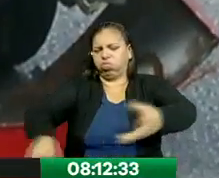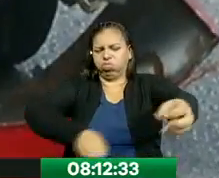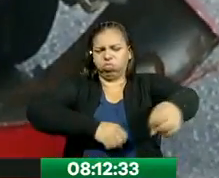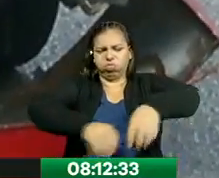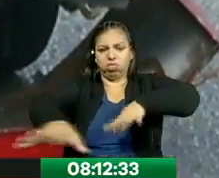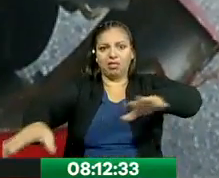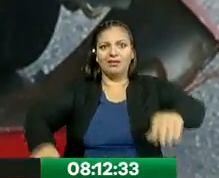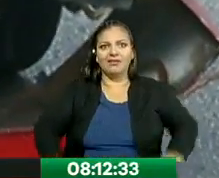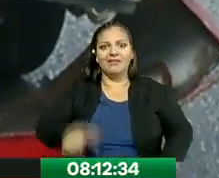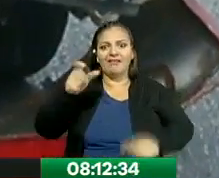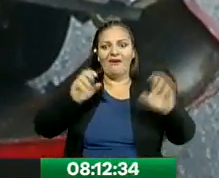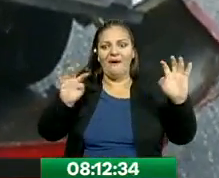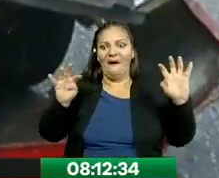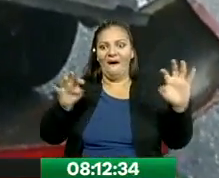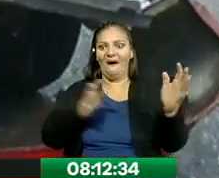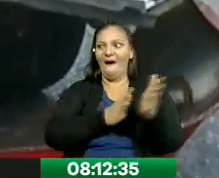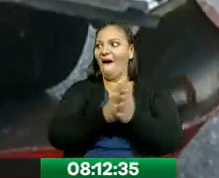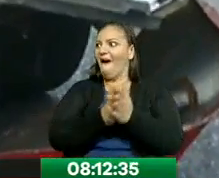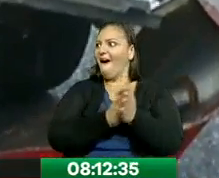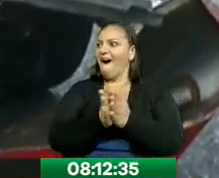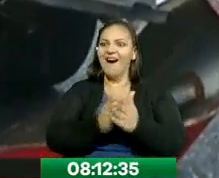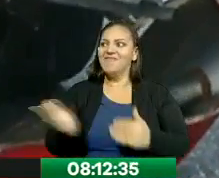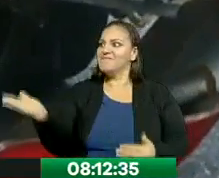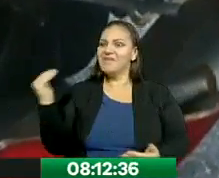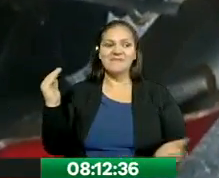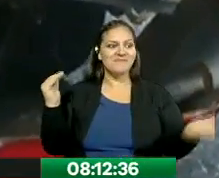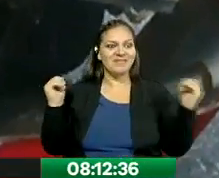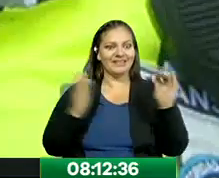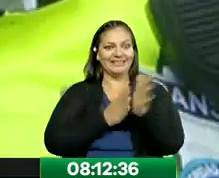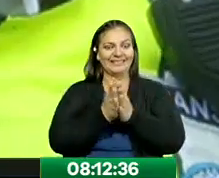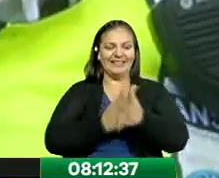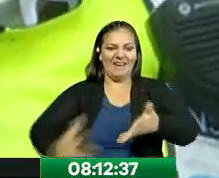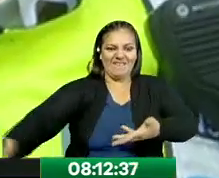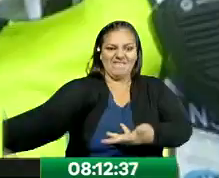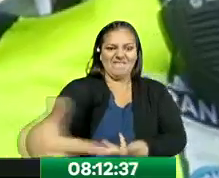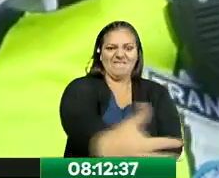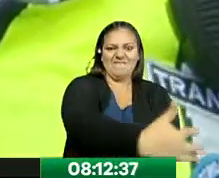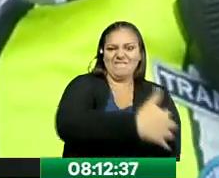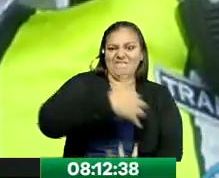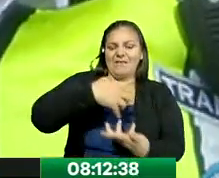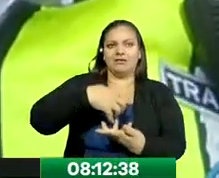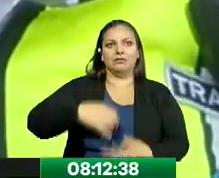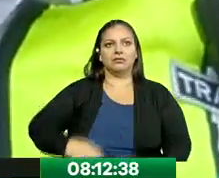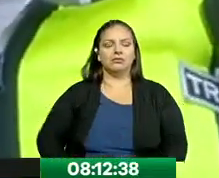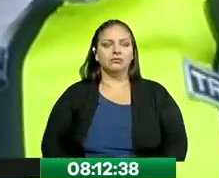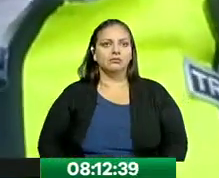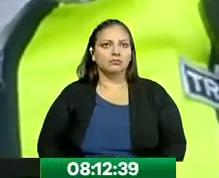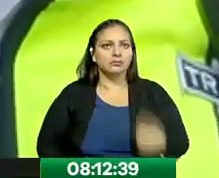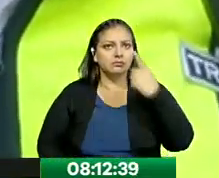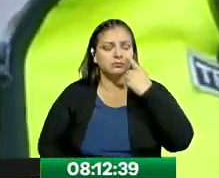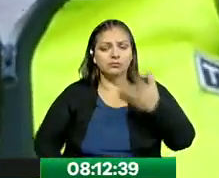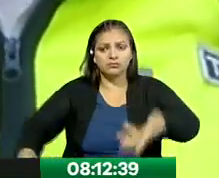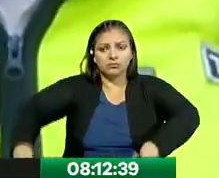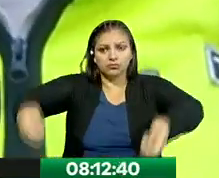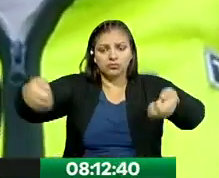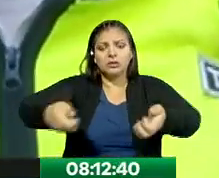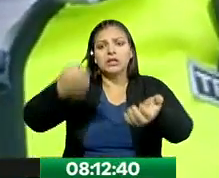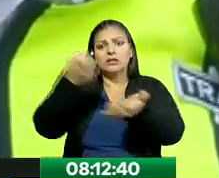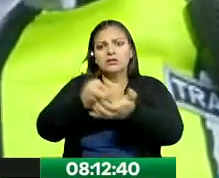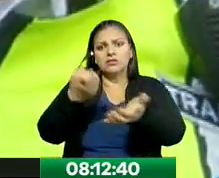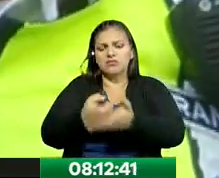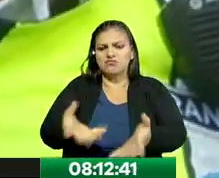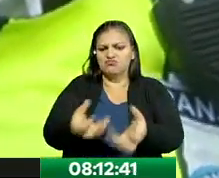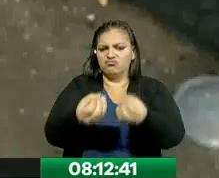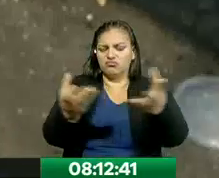la atención de transeúntes y comerciantes informales del sector lo que sí era la cabeza las tapas se destaparon el producto de los camarones se